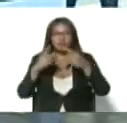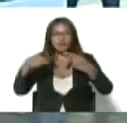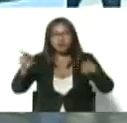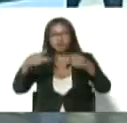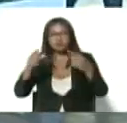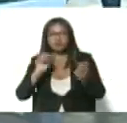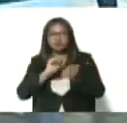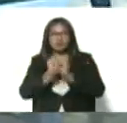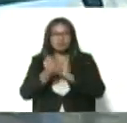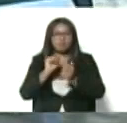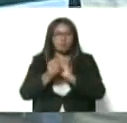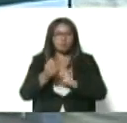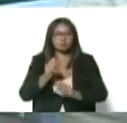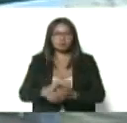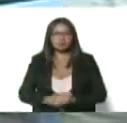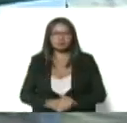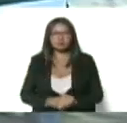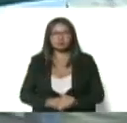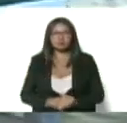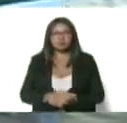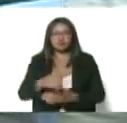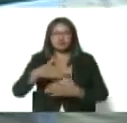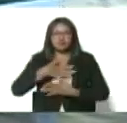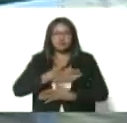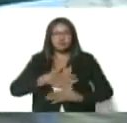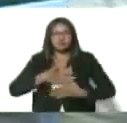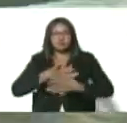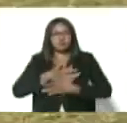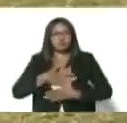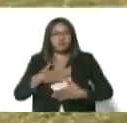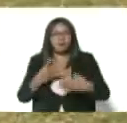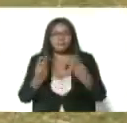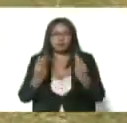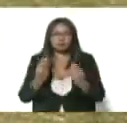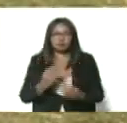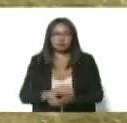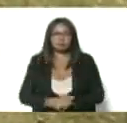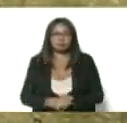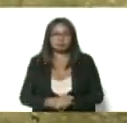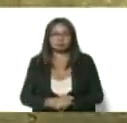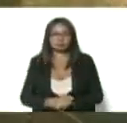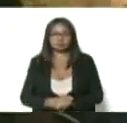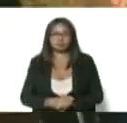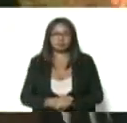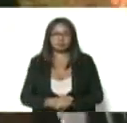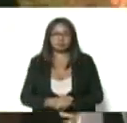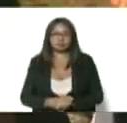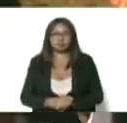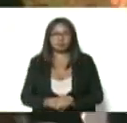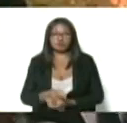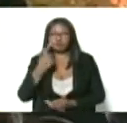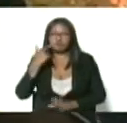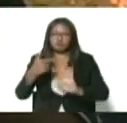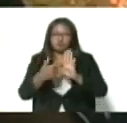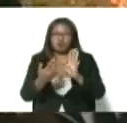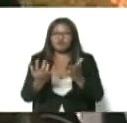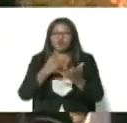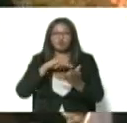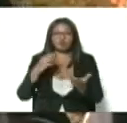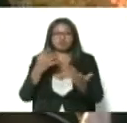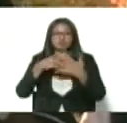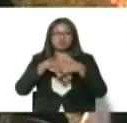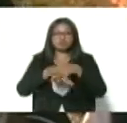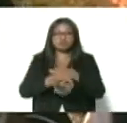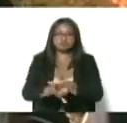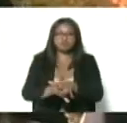deporte y eso nos satisface muchísimo y le puedo decir que aquí les combinamos este